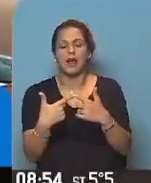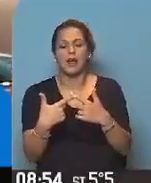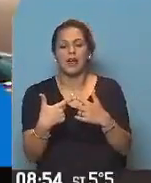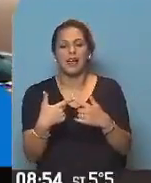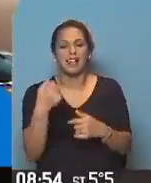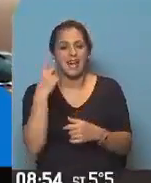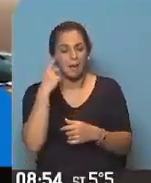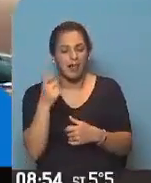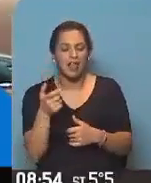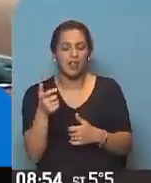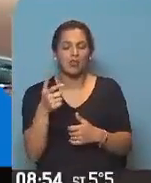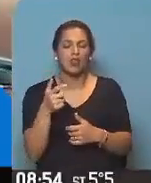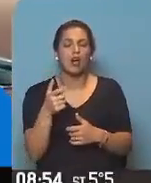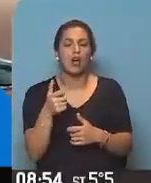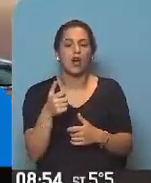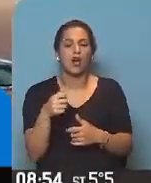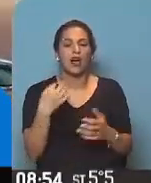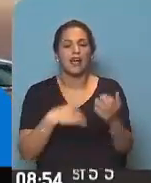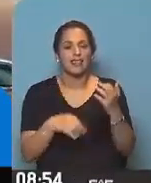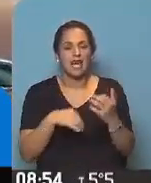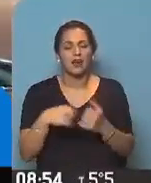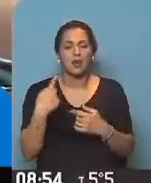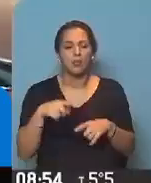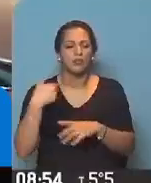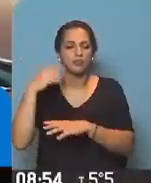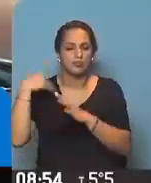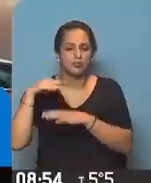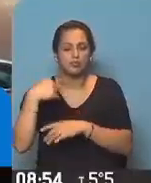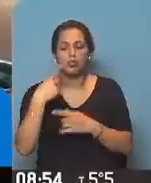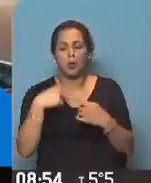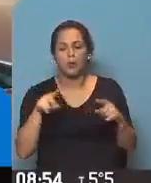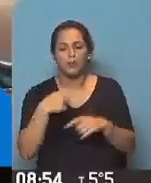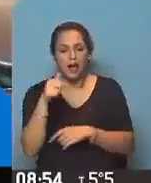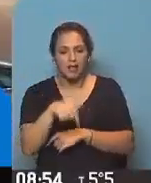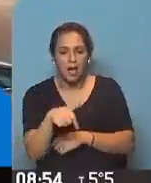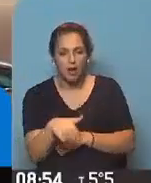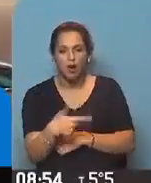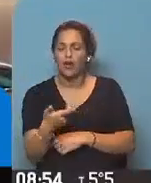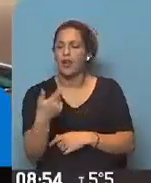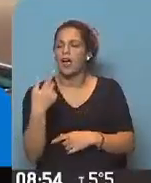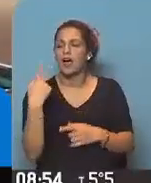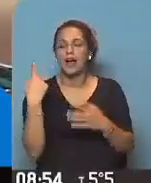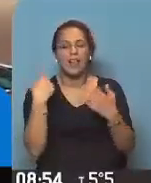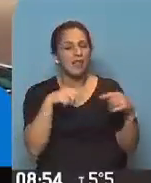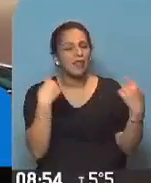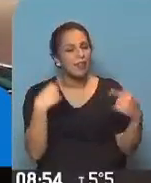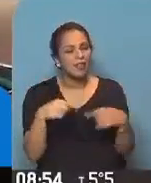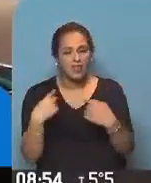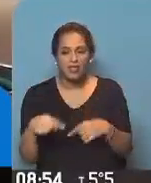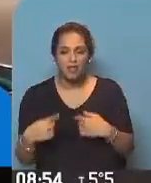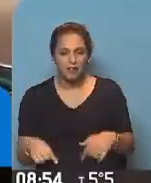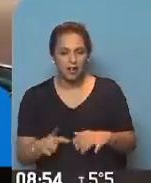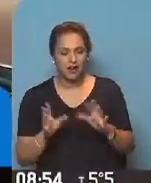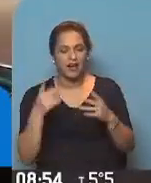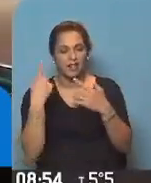el guitarrista contemporáneo es un todo un género la música contemporánea la guitarra